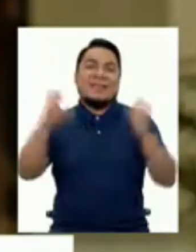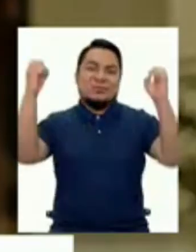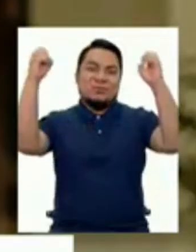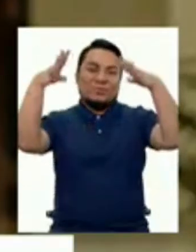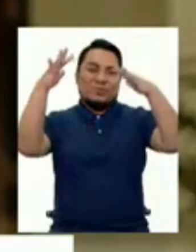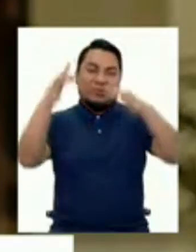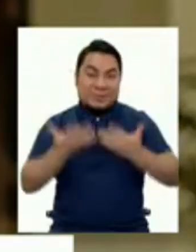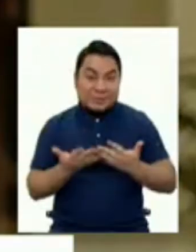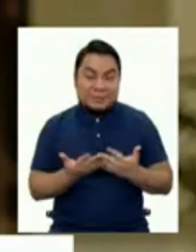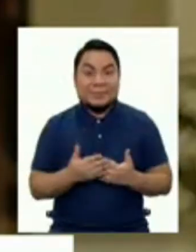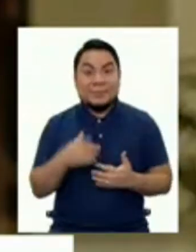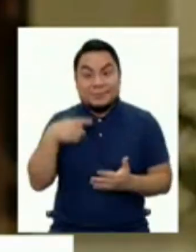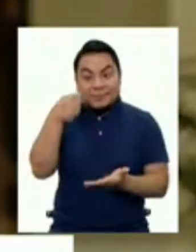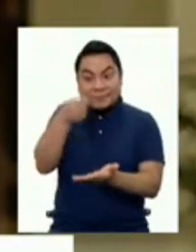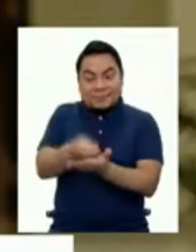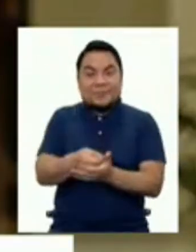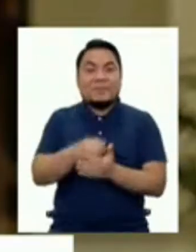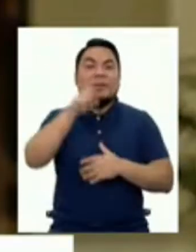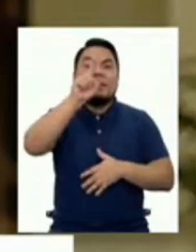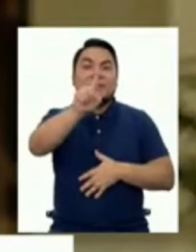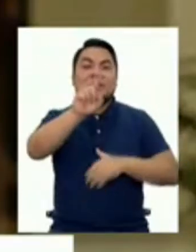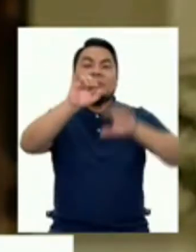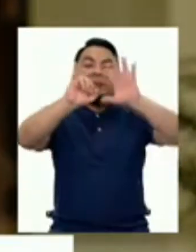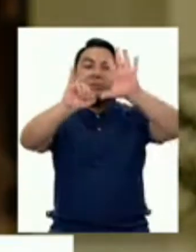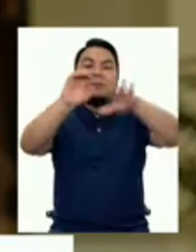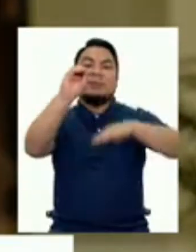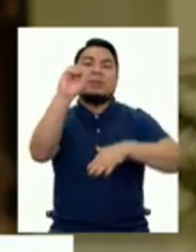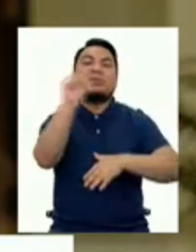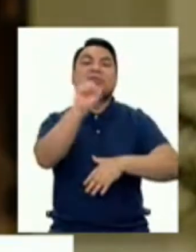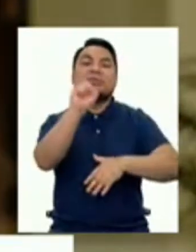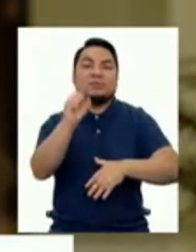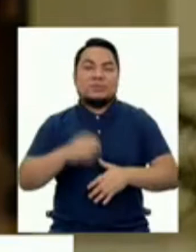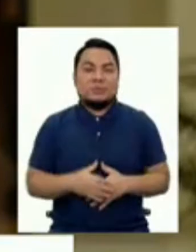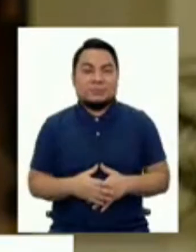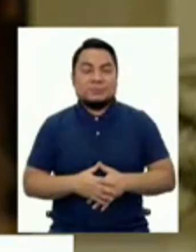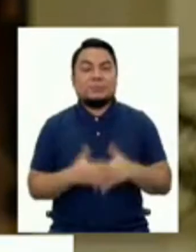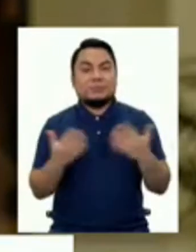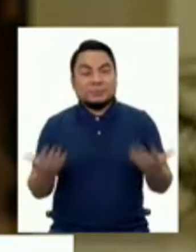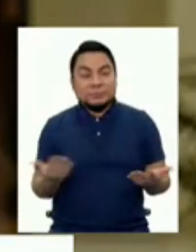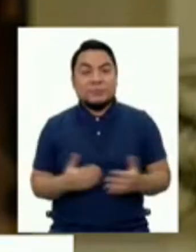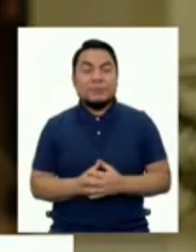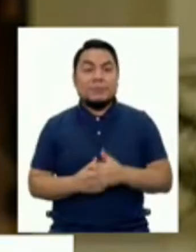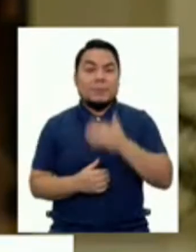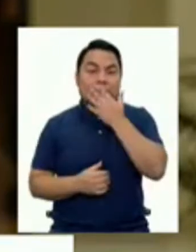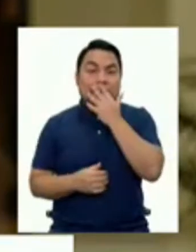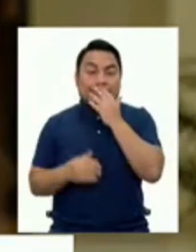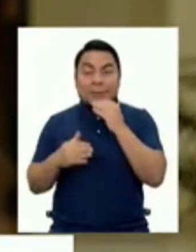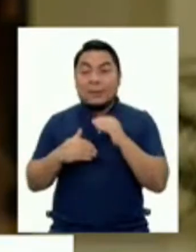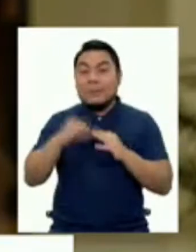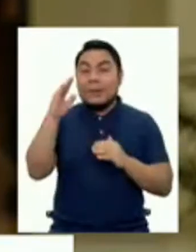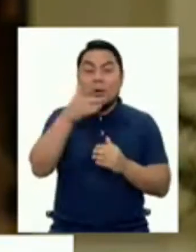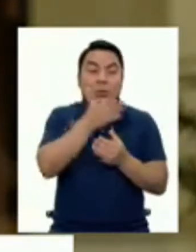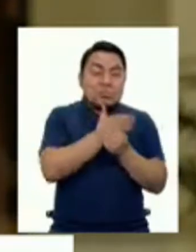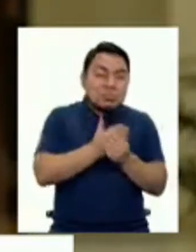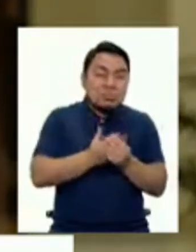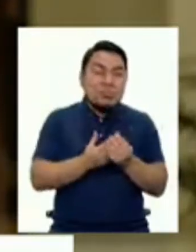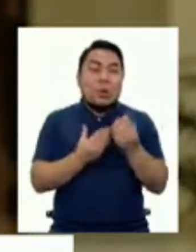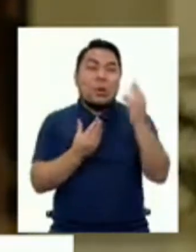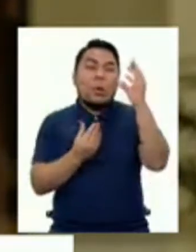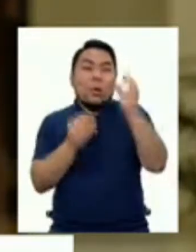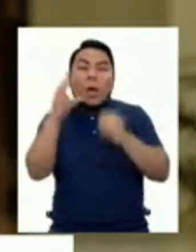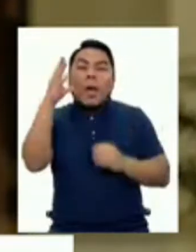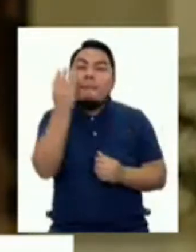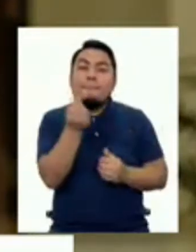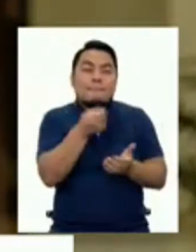bono es de 160 soles. Entre más humilde en el